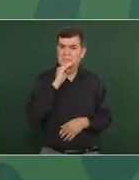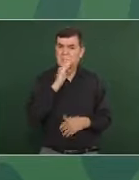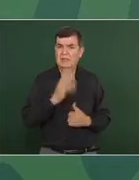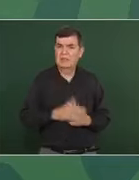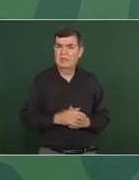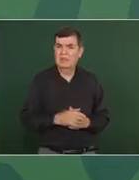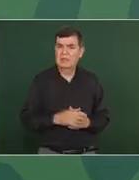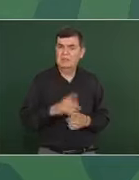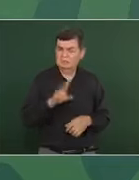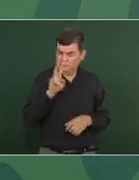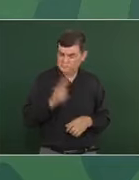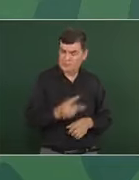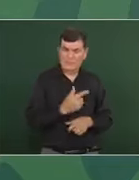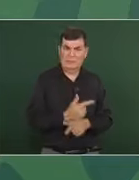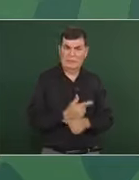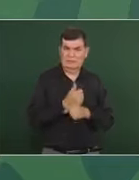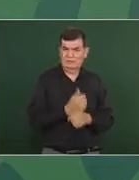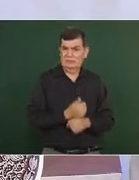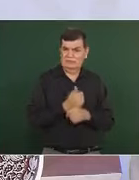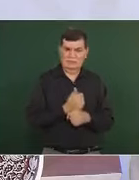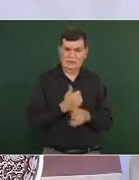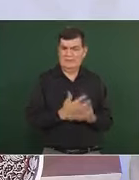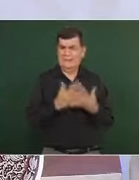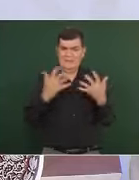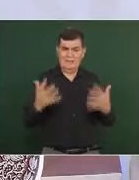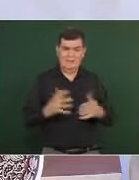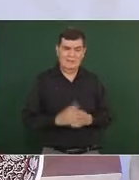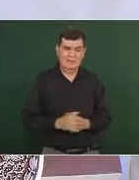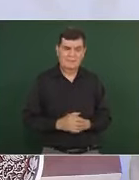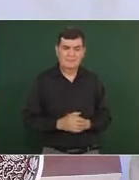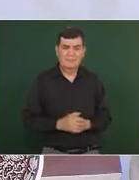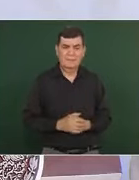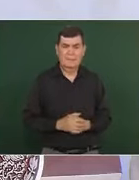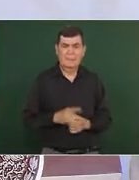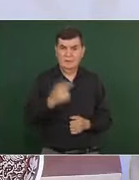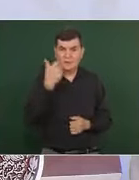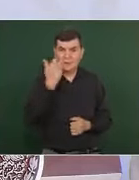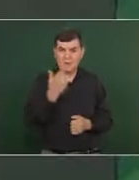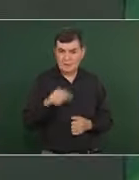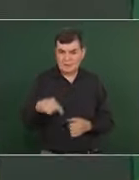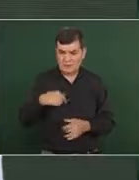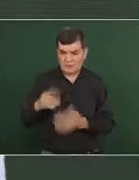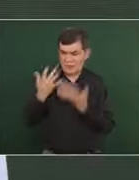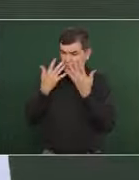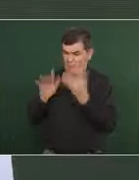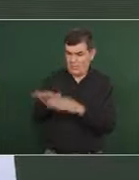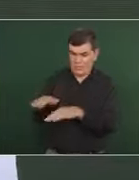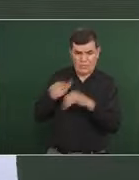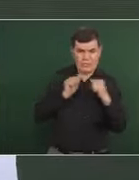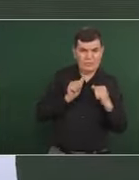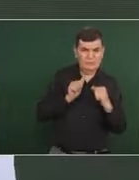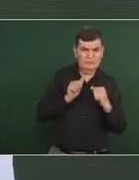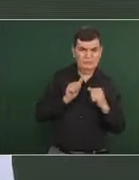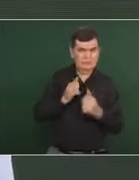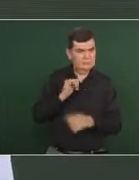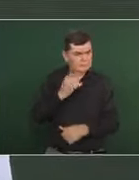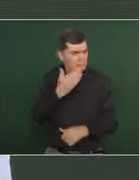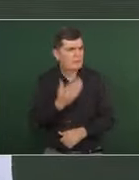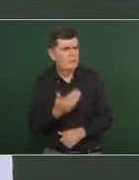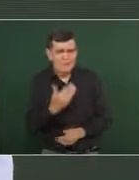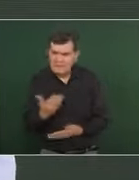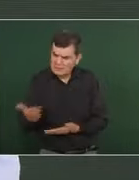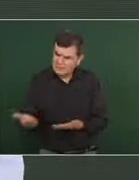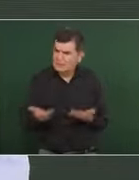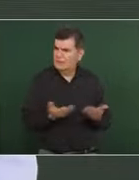es un gran sufrimiento. Entonces, que quiera salirse de eso, lo puede hacer. Por